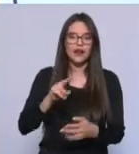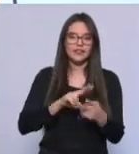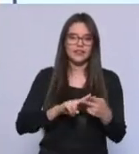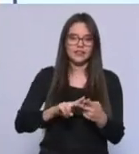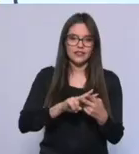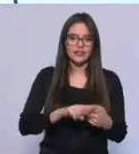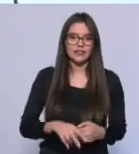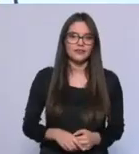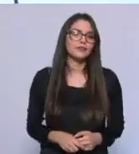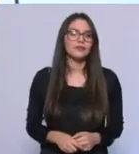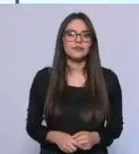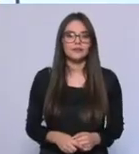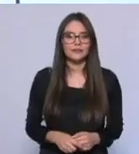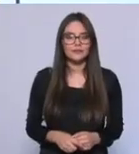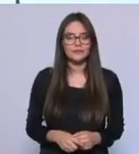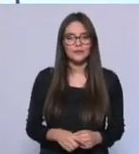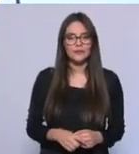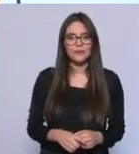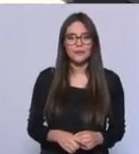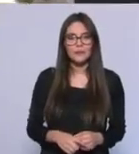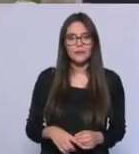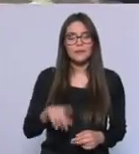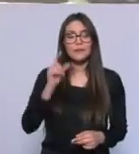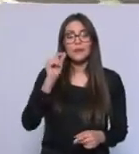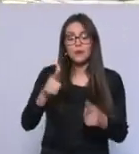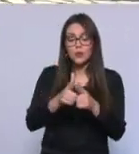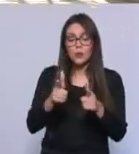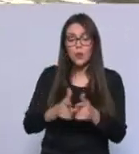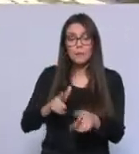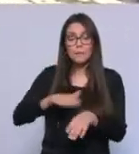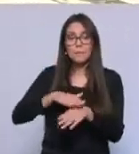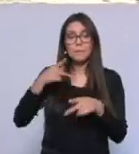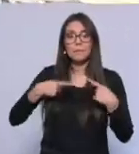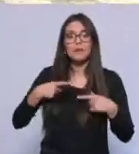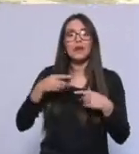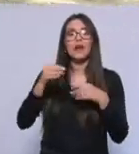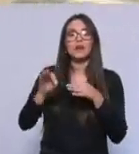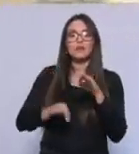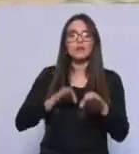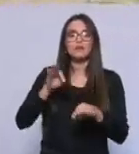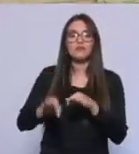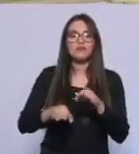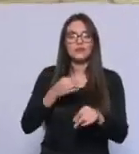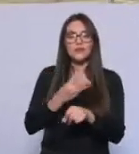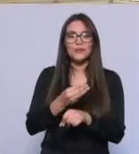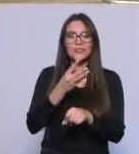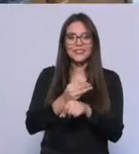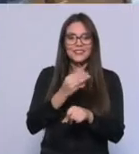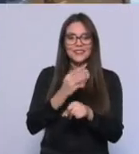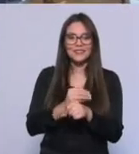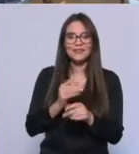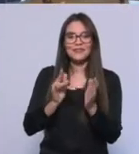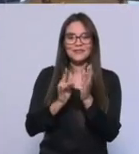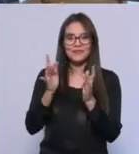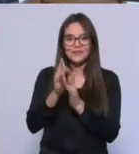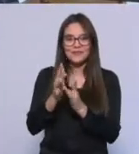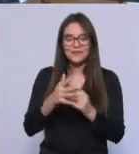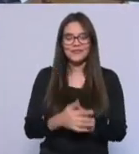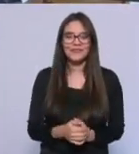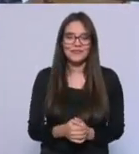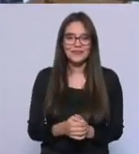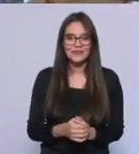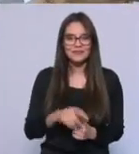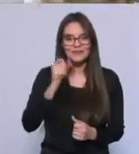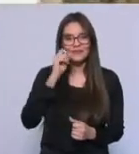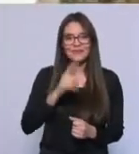Un grupo de más de 10 personas le da mantenimiento a las cruces donde será crucificado Jesucristo y los dos ladrones el